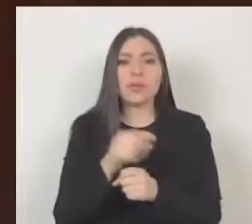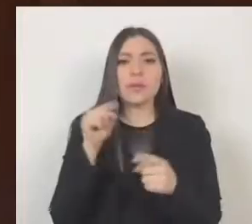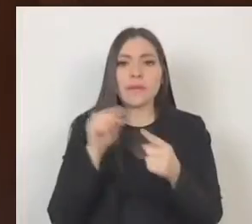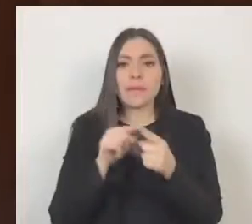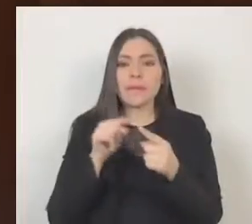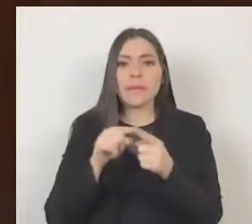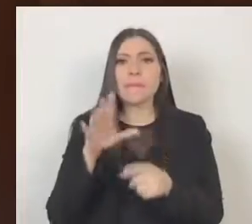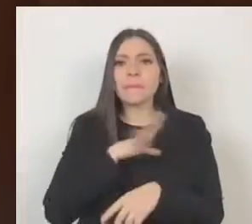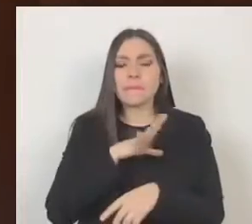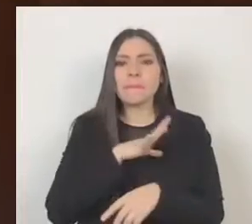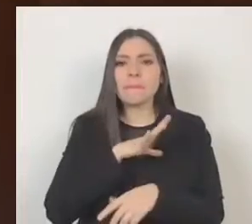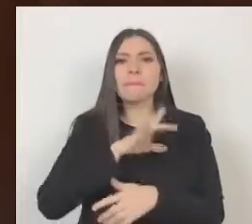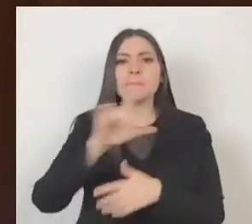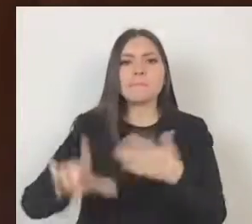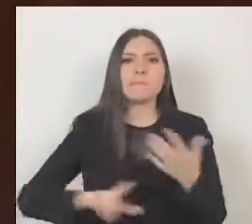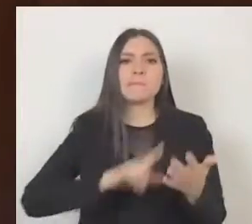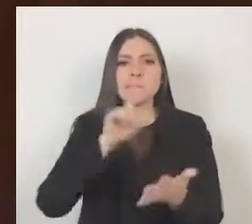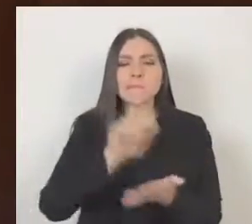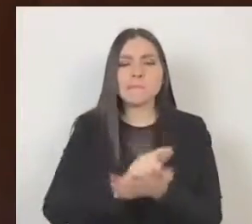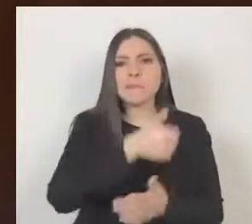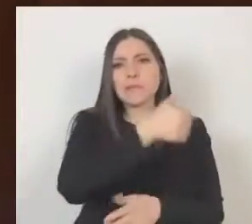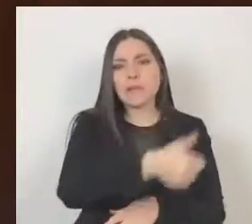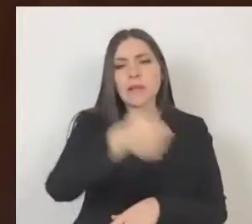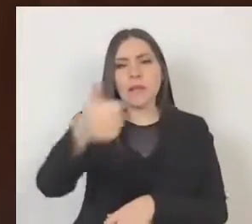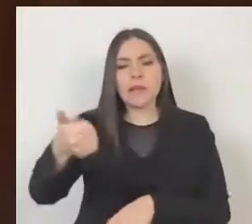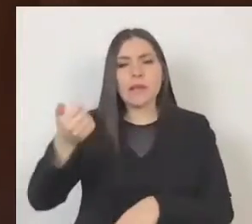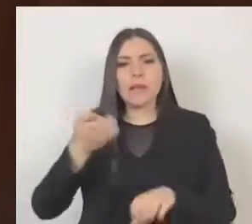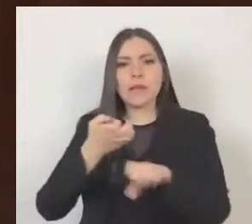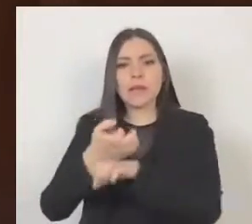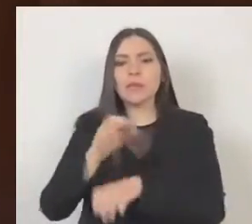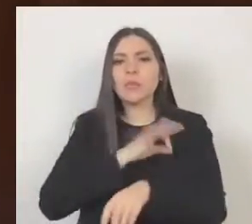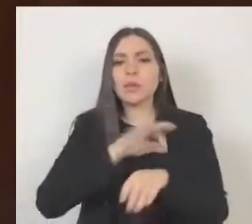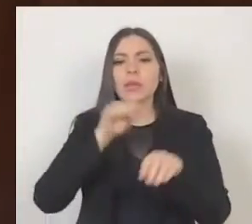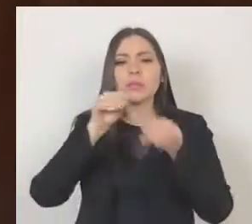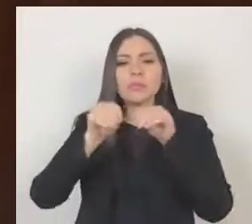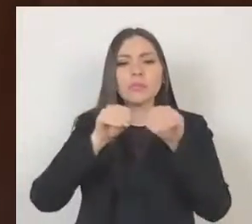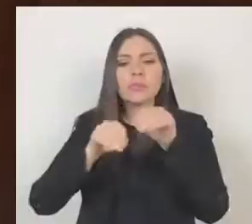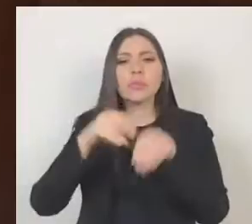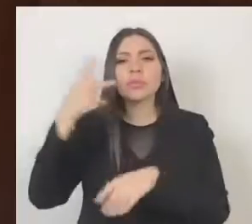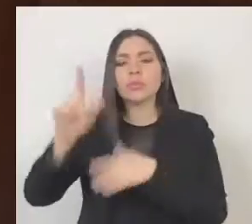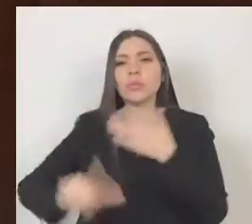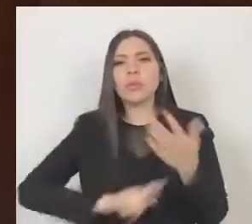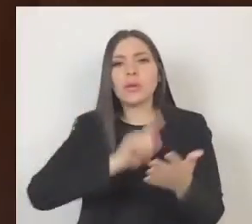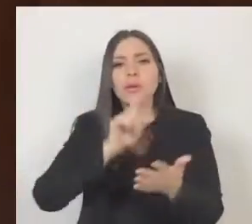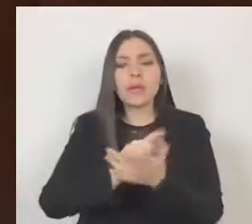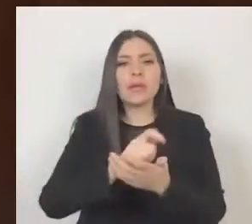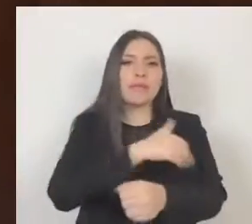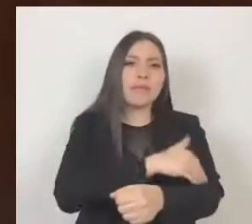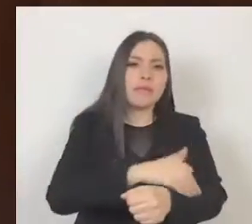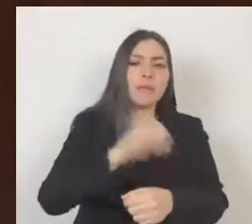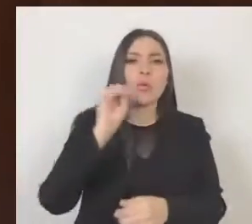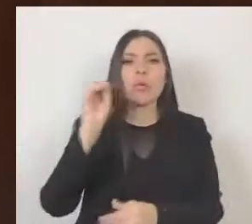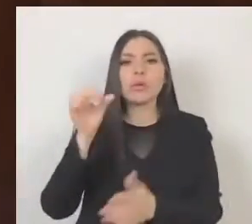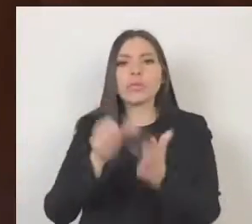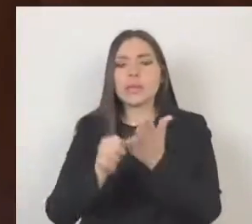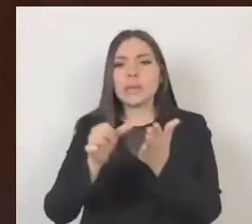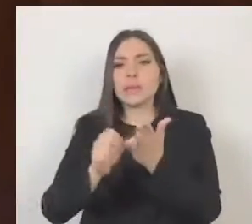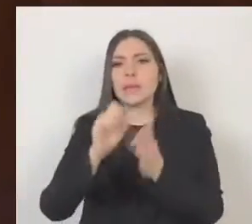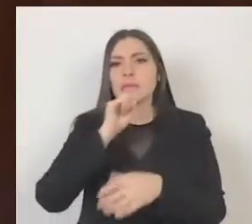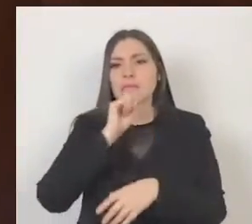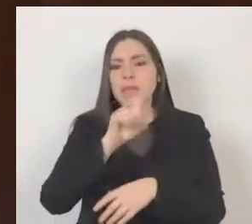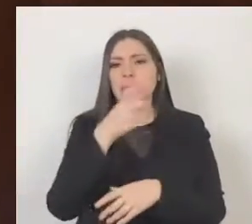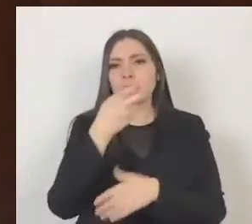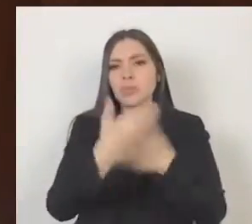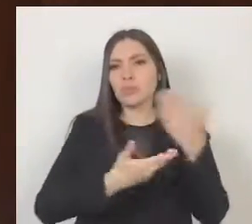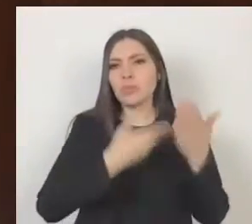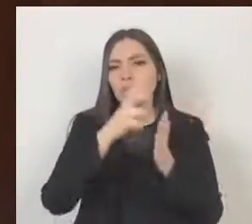las legislaturas locales de ajustar su legislación civil o familiar conforme a citado decreto, en un